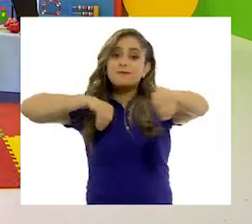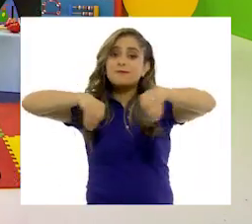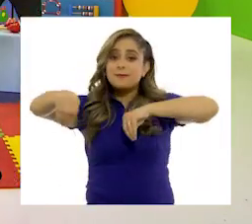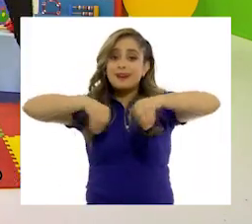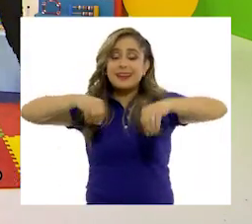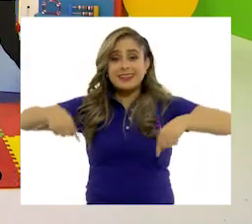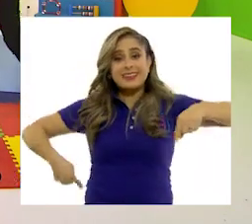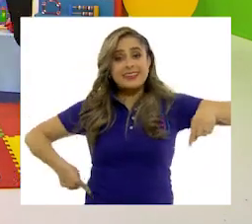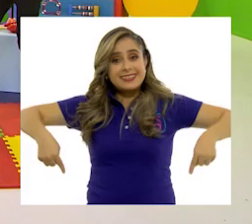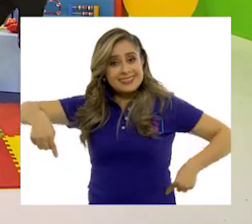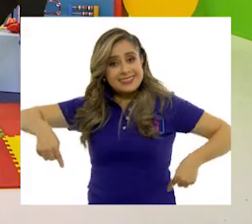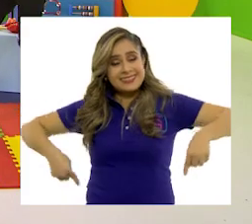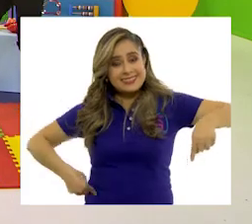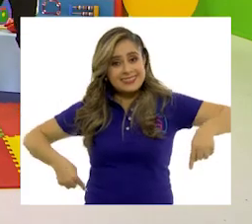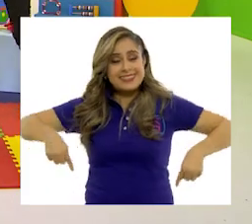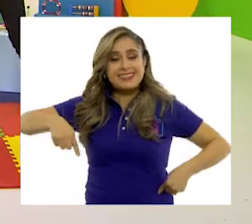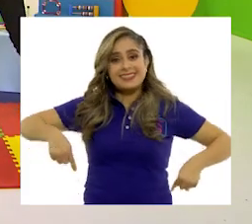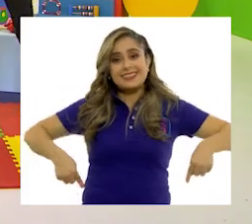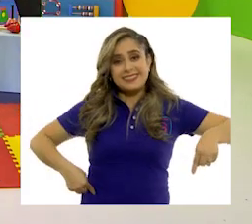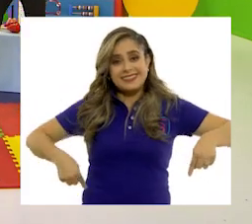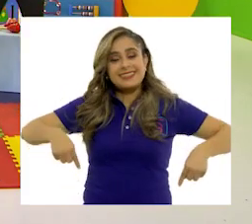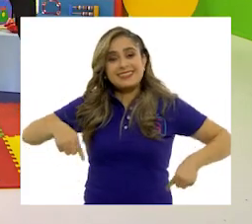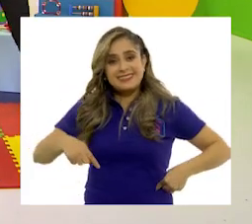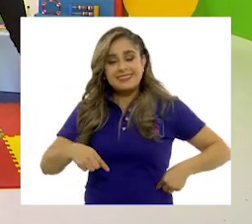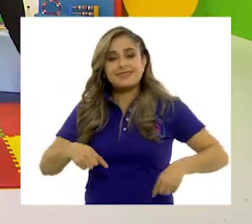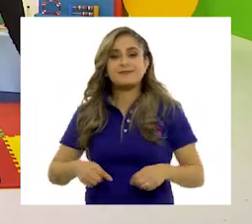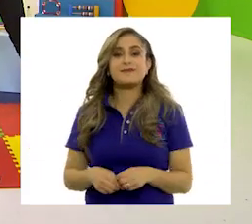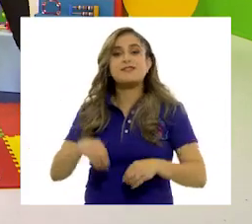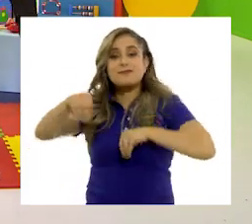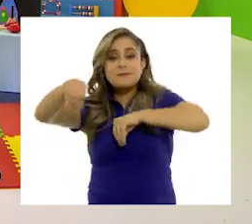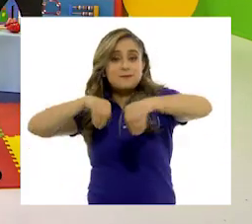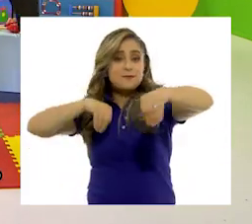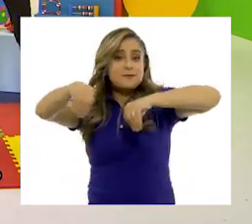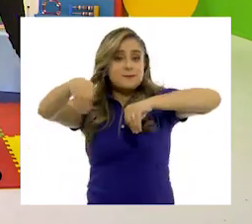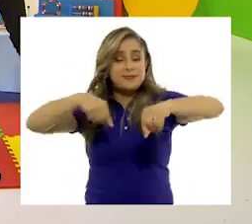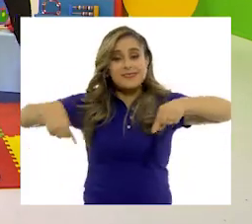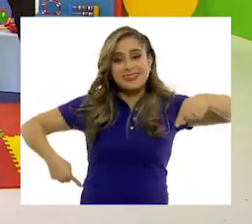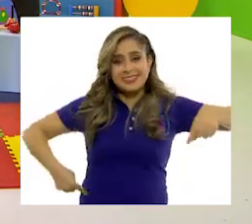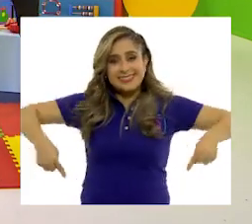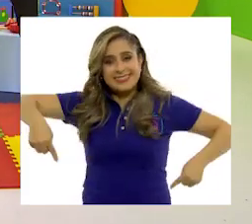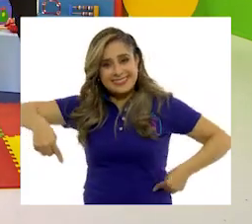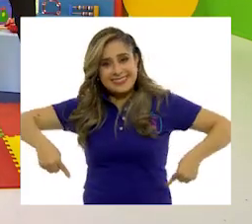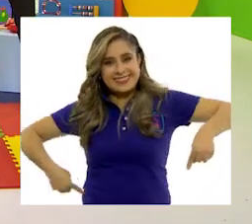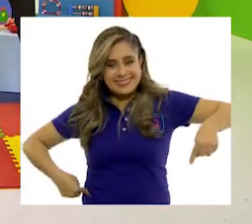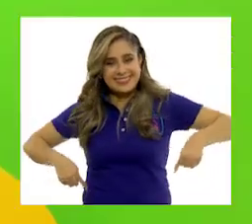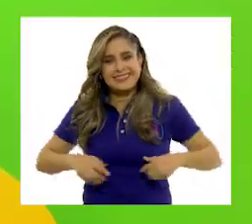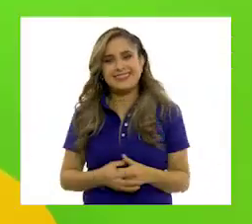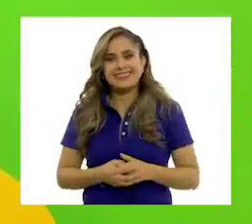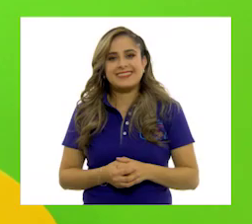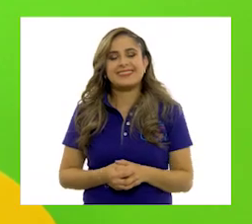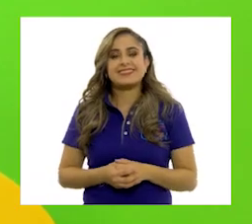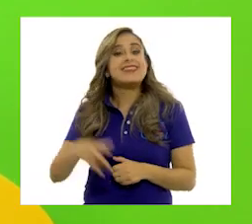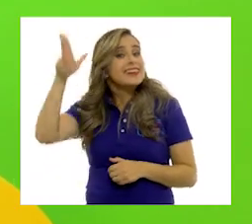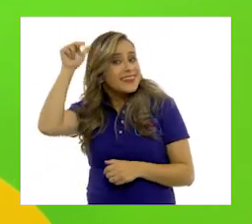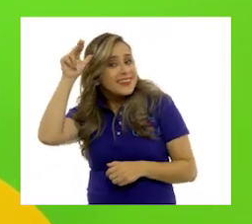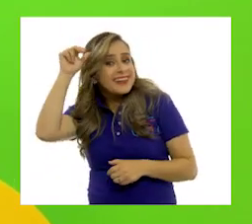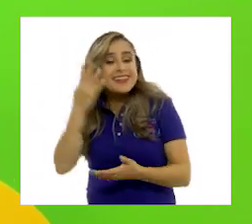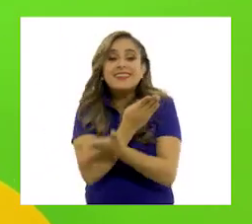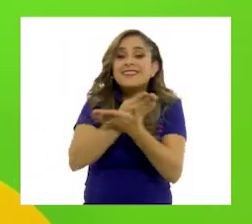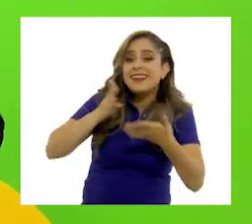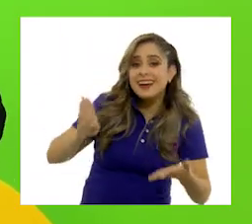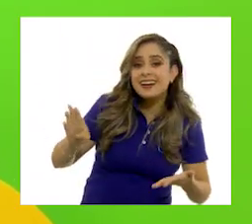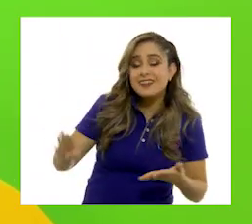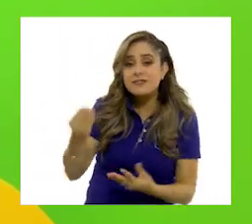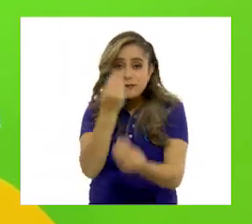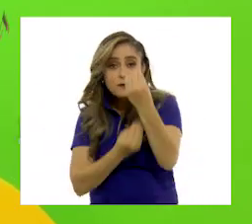la cintura mueve así. Así, así, así, la cintura mueve así. Conejito